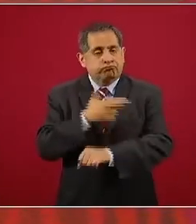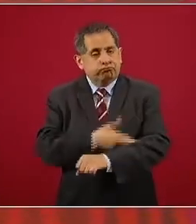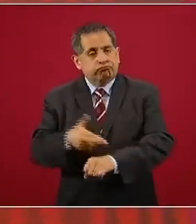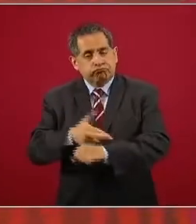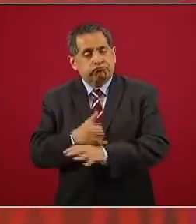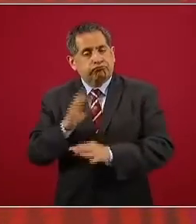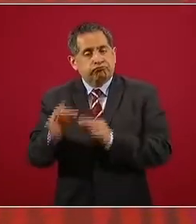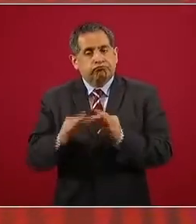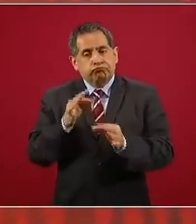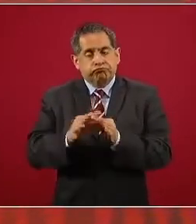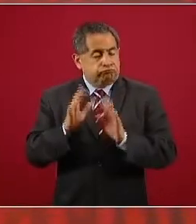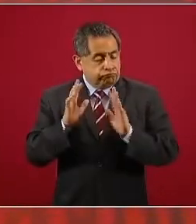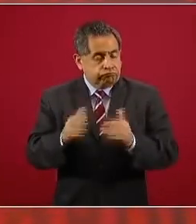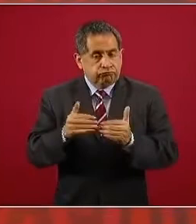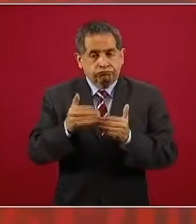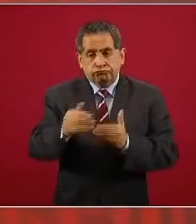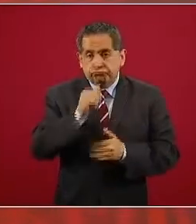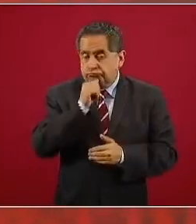en